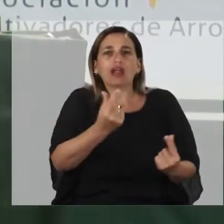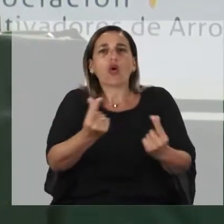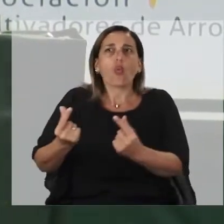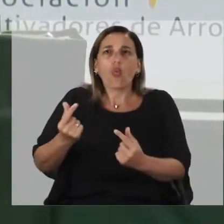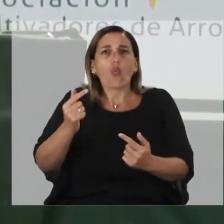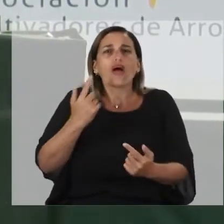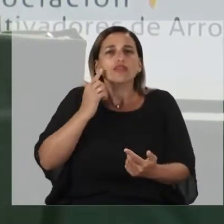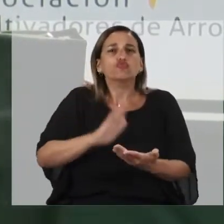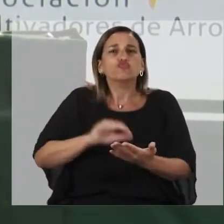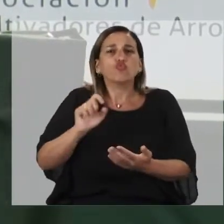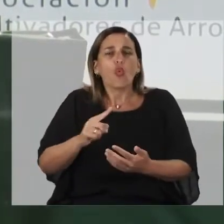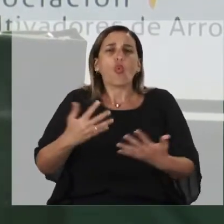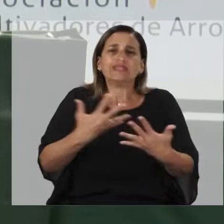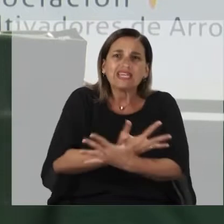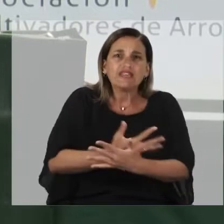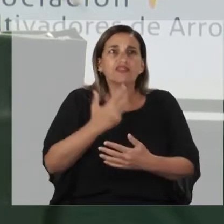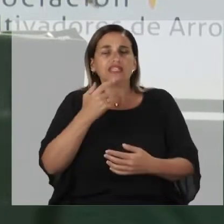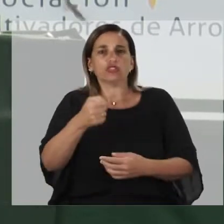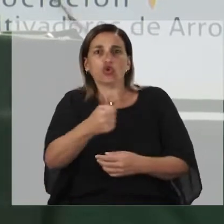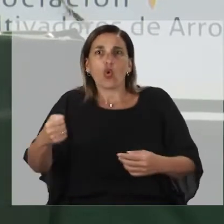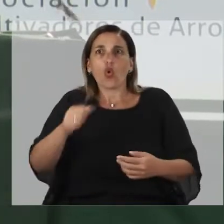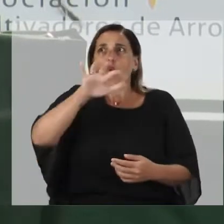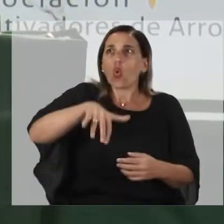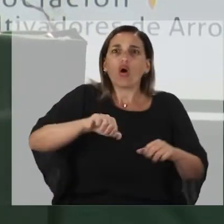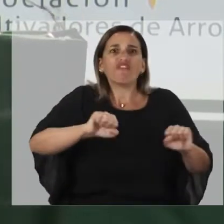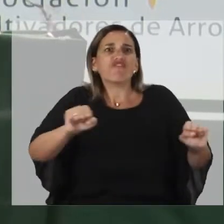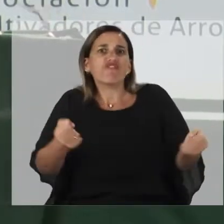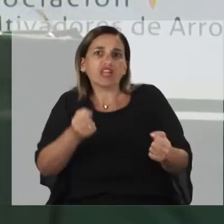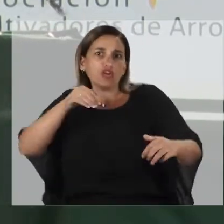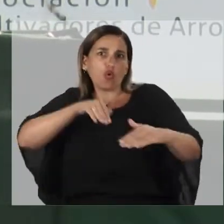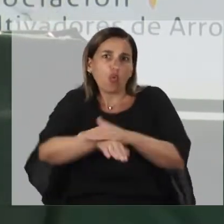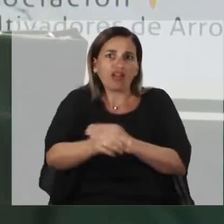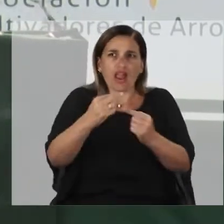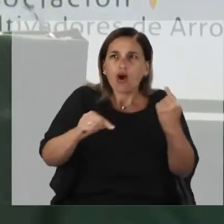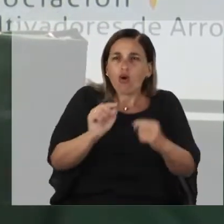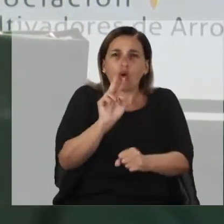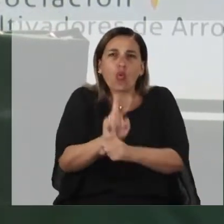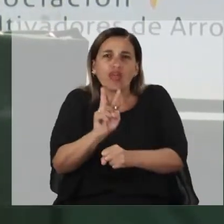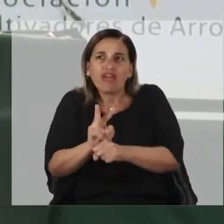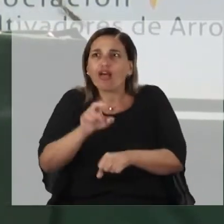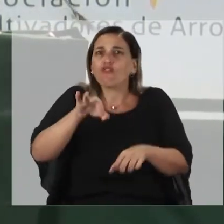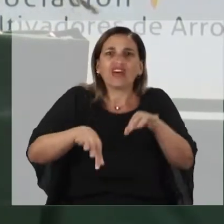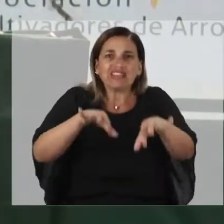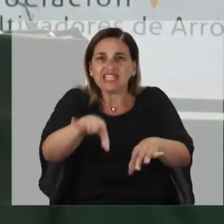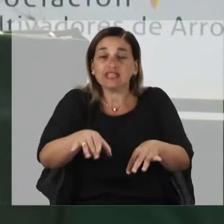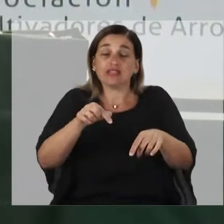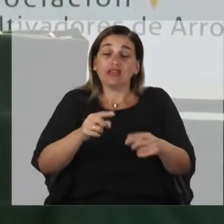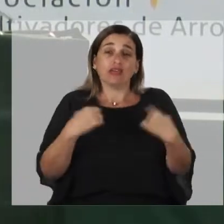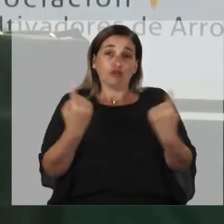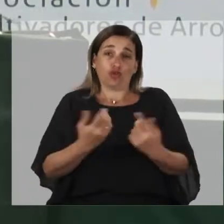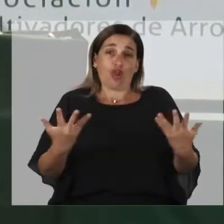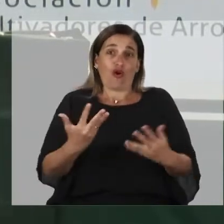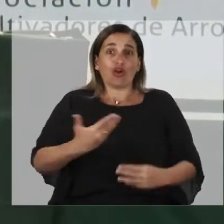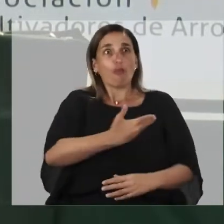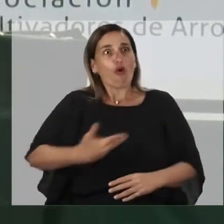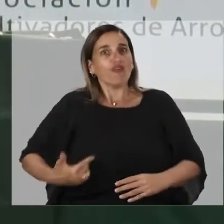el cuánto cuesta el sacrificio, que la cámara de frío, que el cuidado, que el fertilizante. Entonces nosotros venir acá